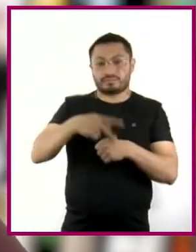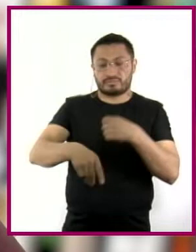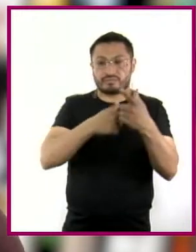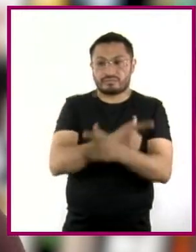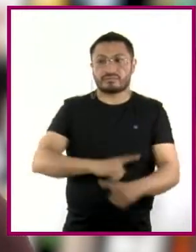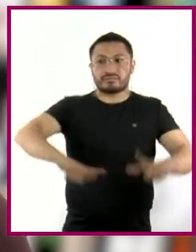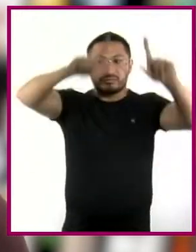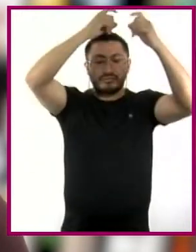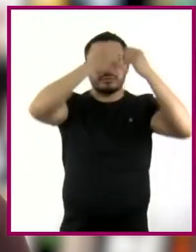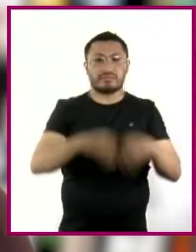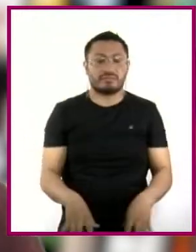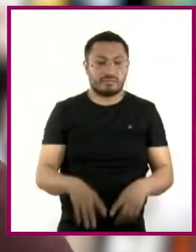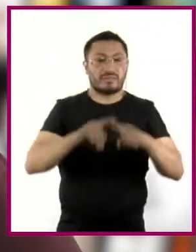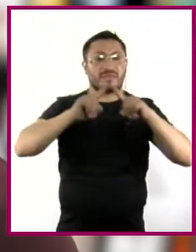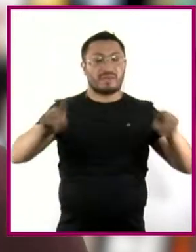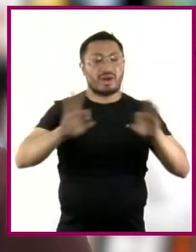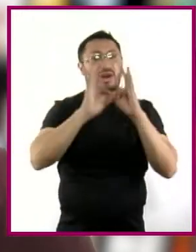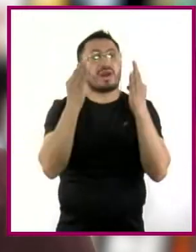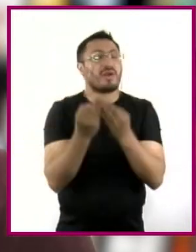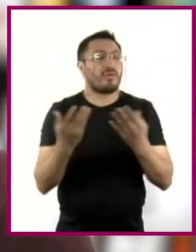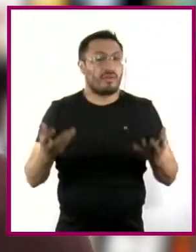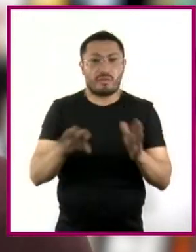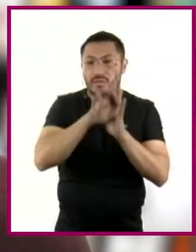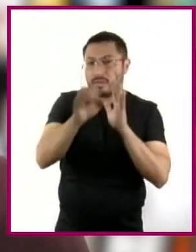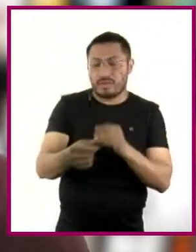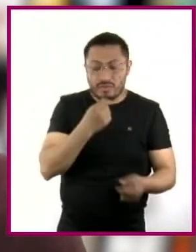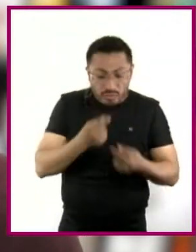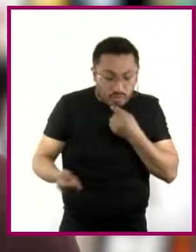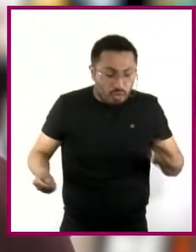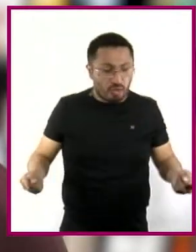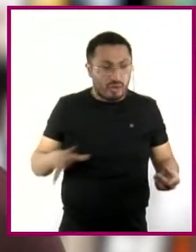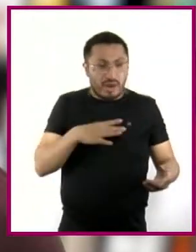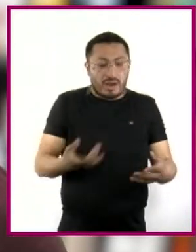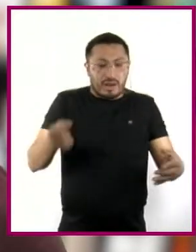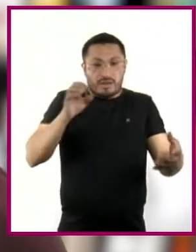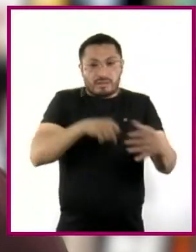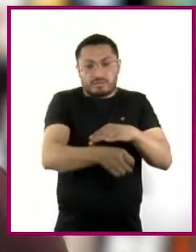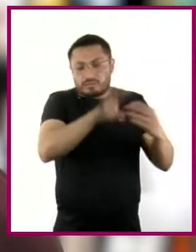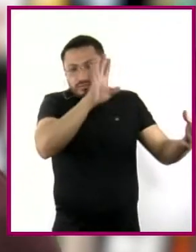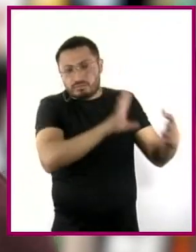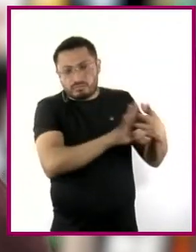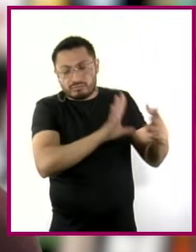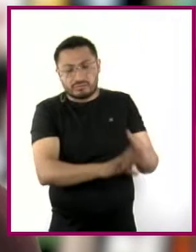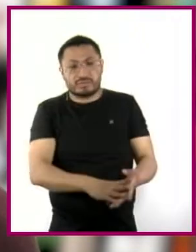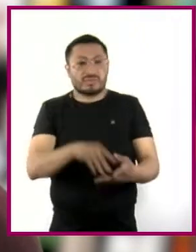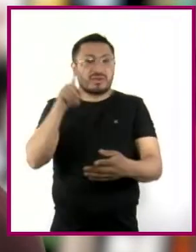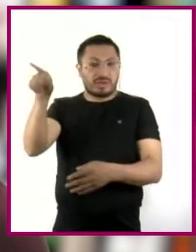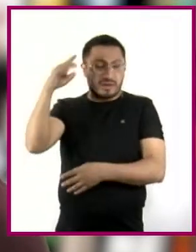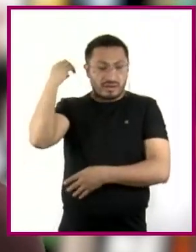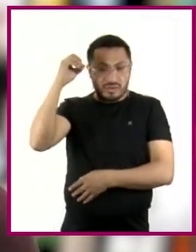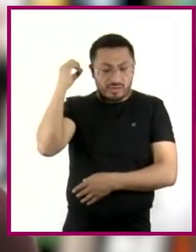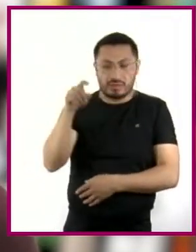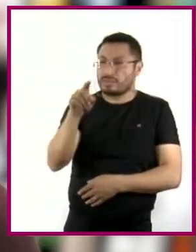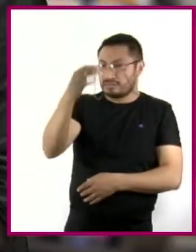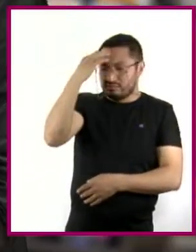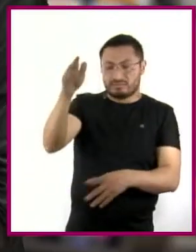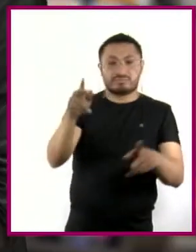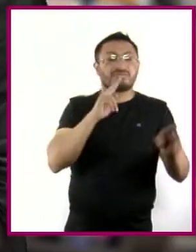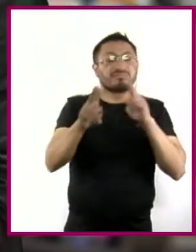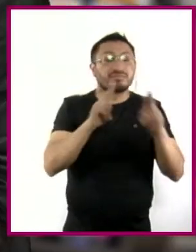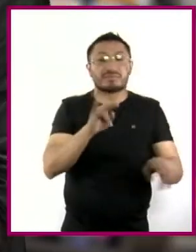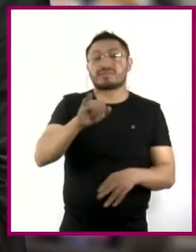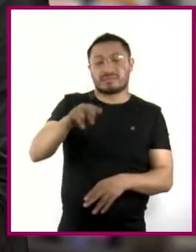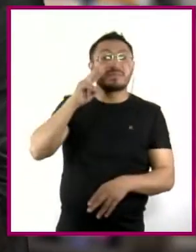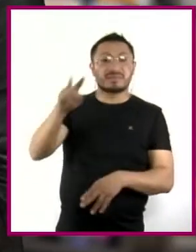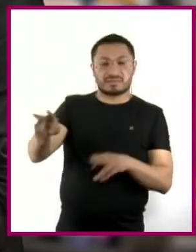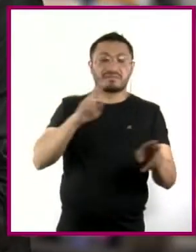libertad de otras maneras. Como los niños a quienes tenían secuestrados unos criminales en Oaxaca. ¿Se enteraron de esa noticia? Sí la vi en